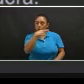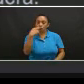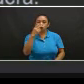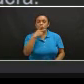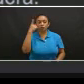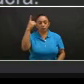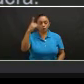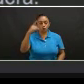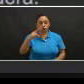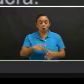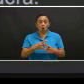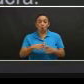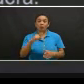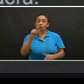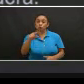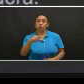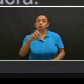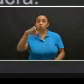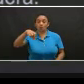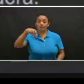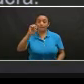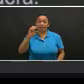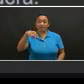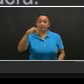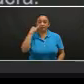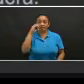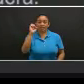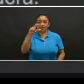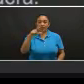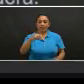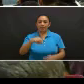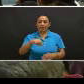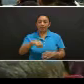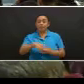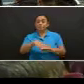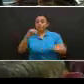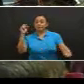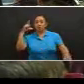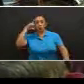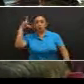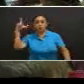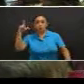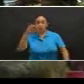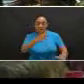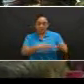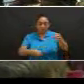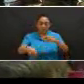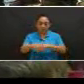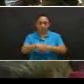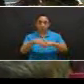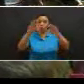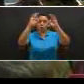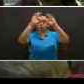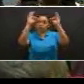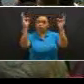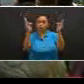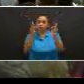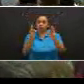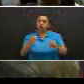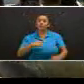él tuvo su Peniel, entonces le salió el sol y cambió su forma de caminar. Cambió su forma de